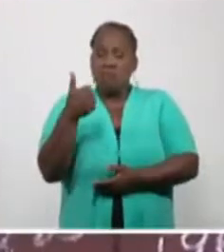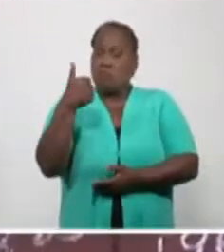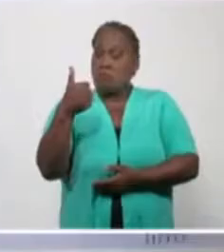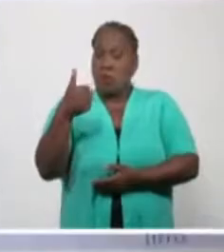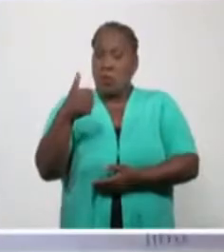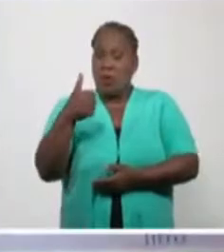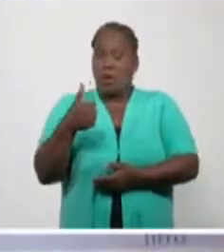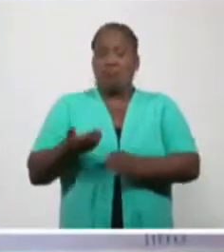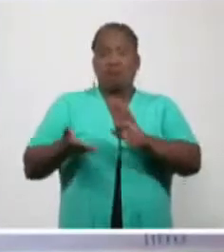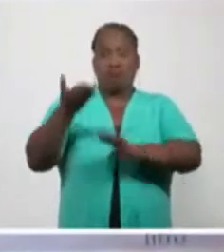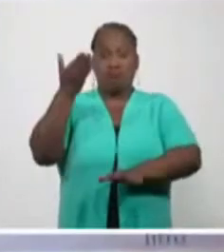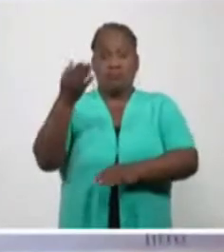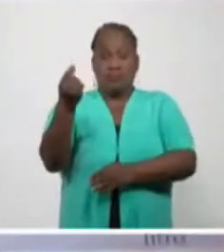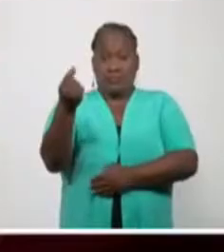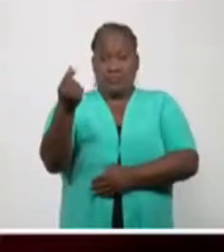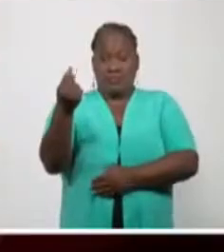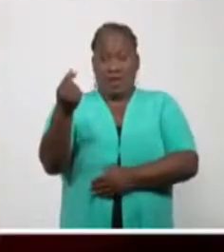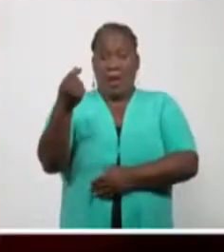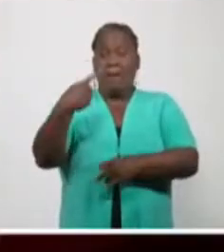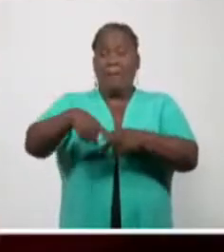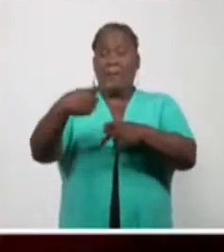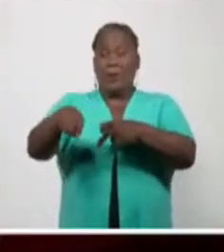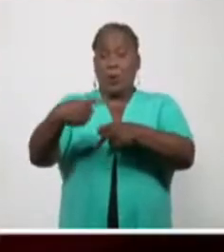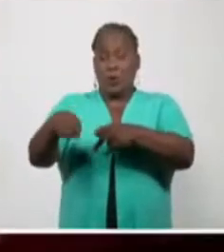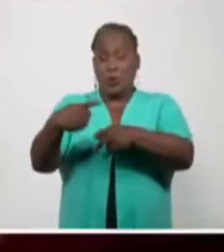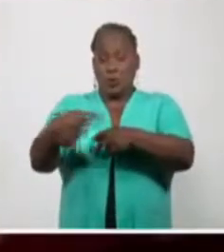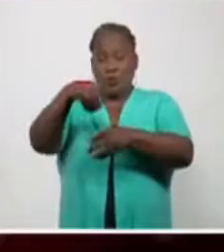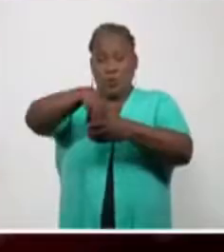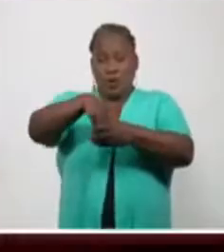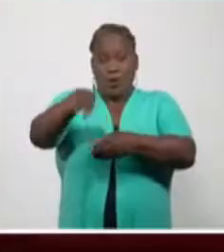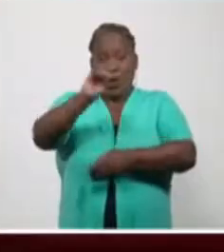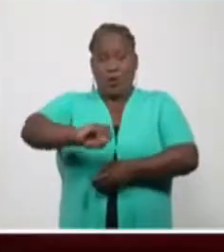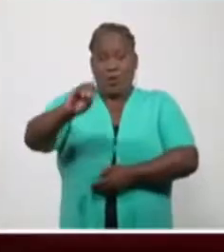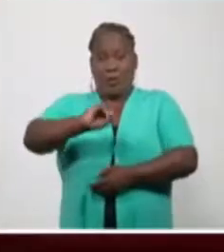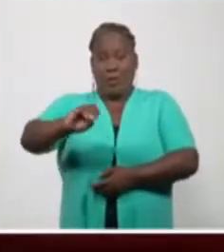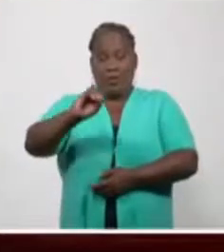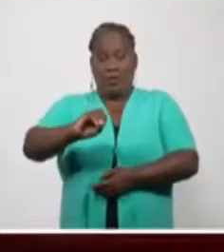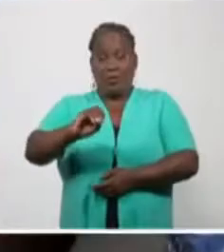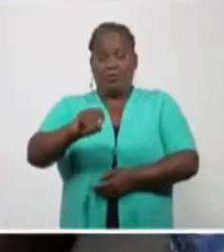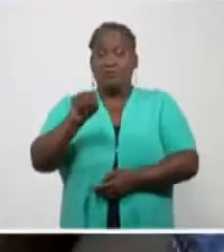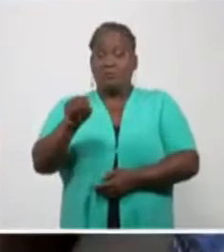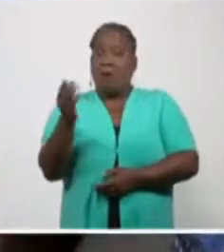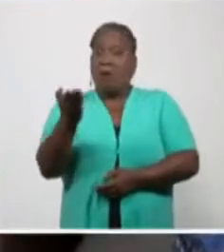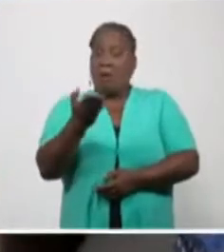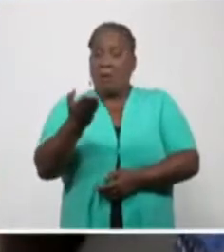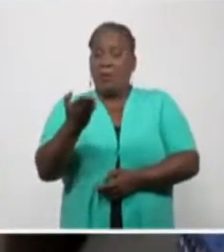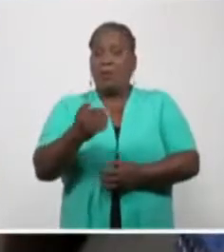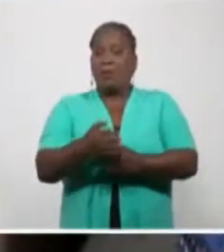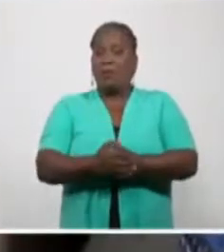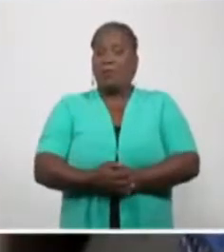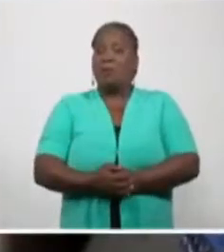subida significativa de los montos de los productos como parte del ordenamiento monetario. Sistema bastante rápido, ¿no?